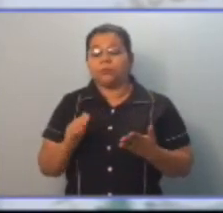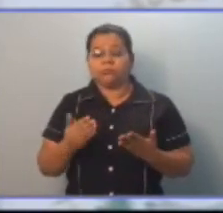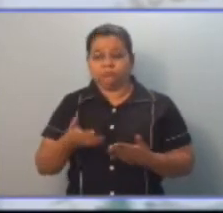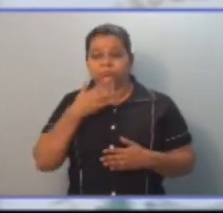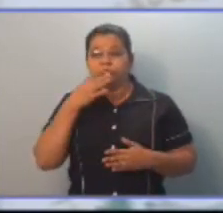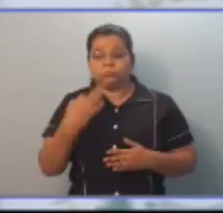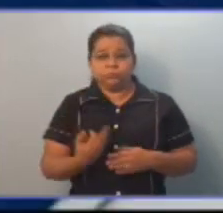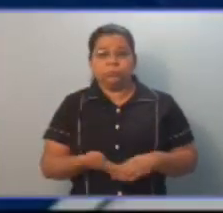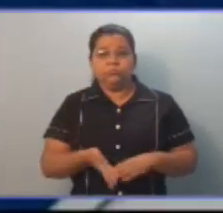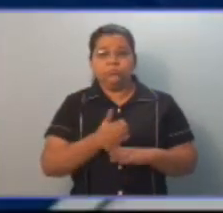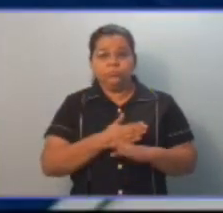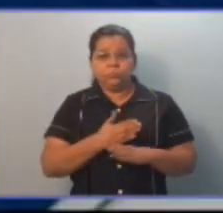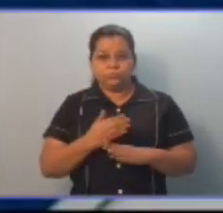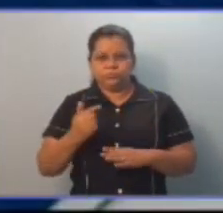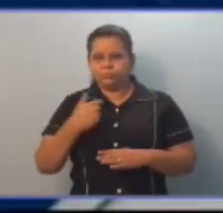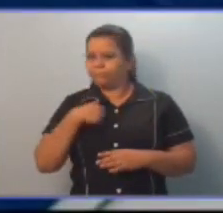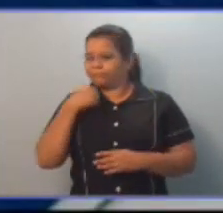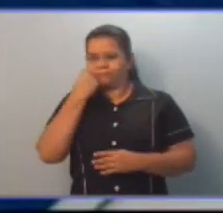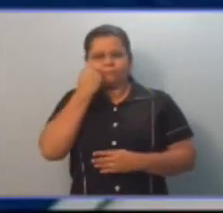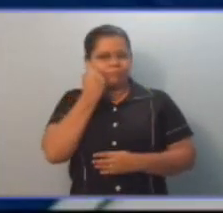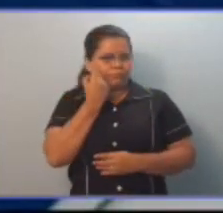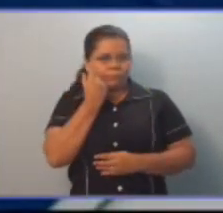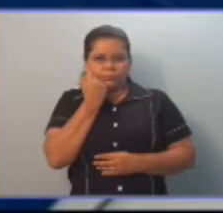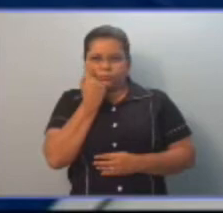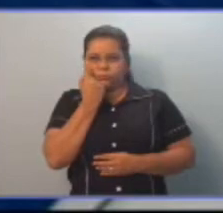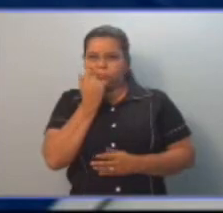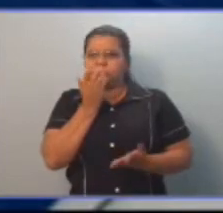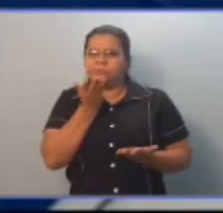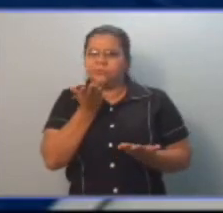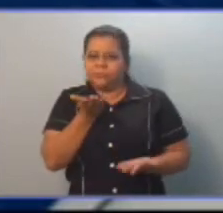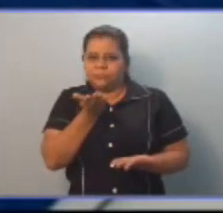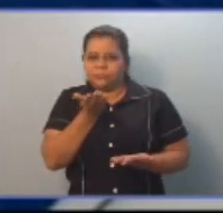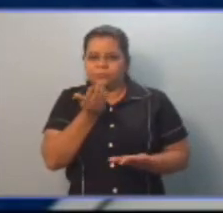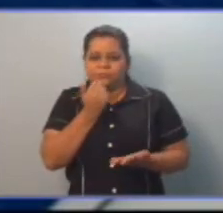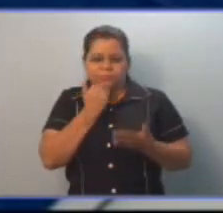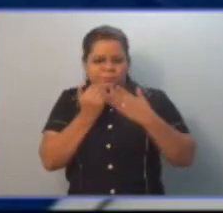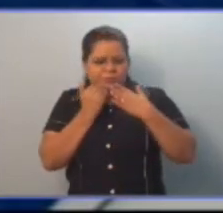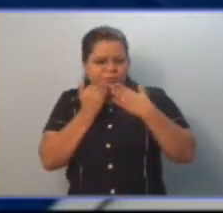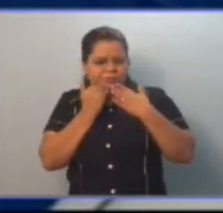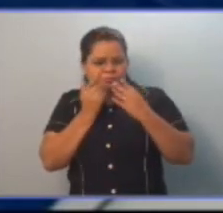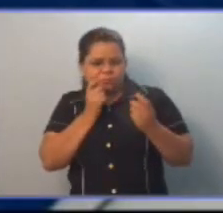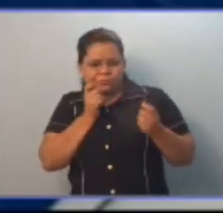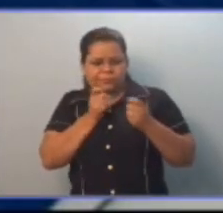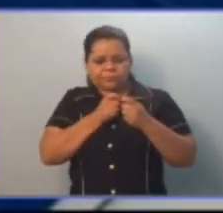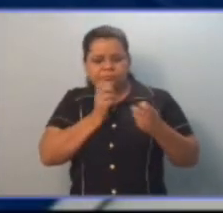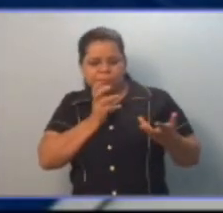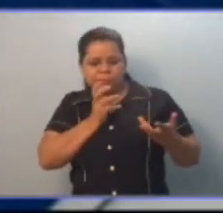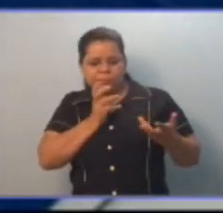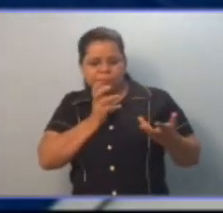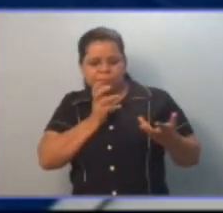un principio no la entendía. Y no la entendía porque le daba una interpretación estrictamente